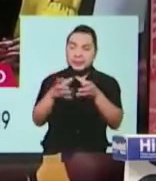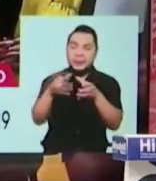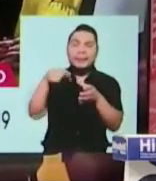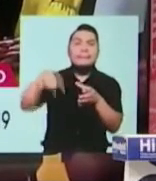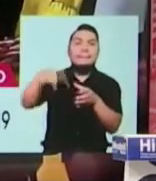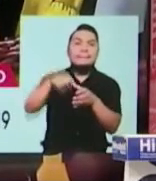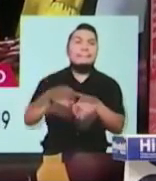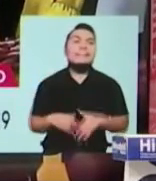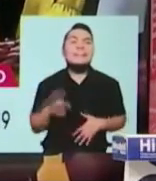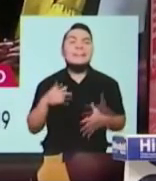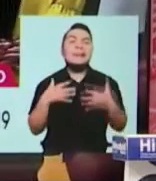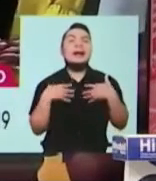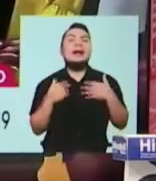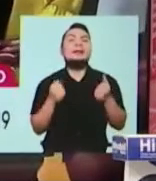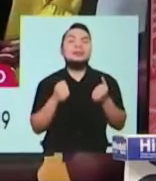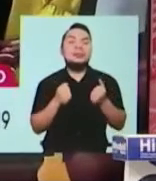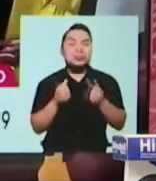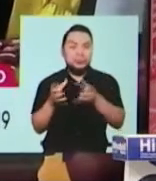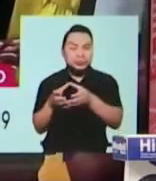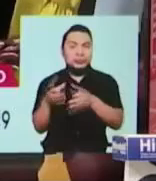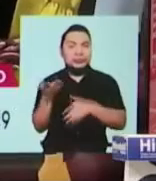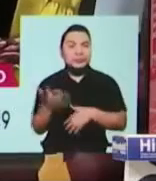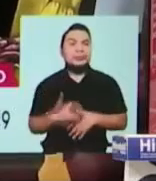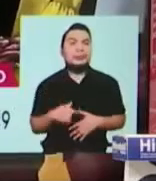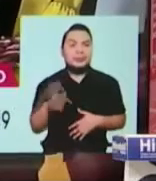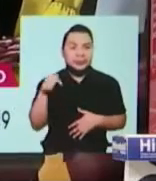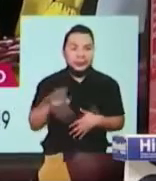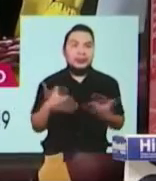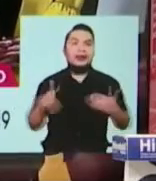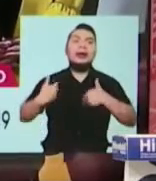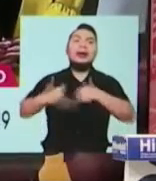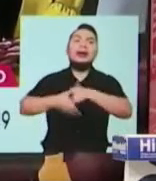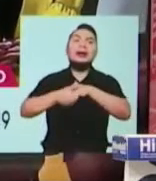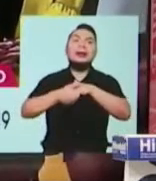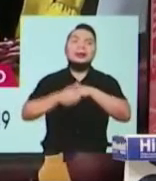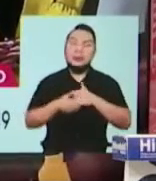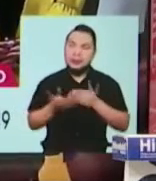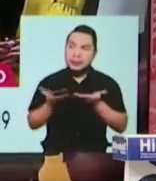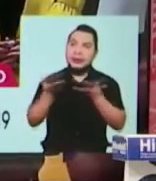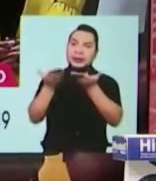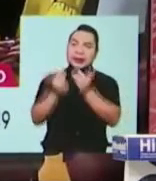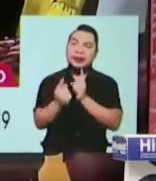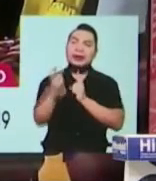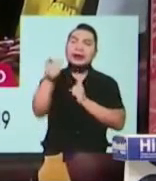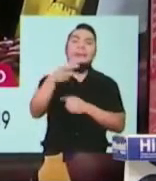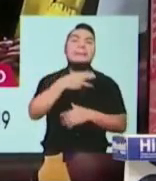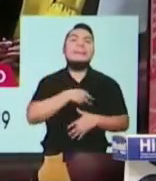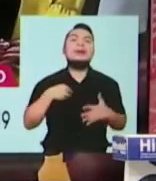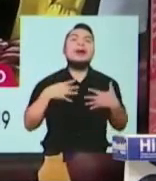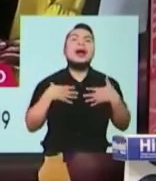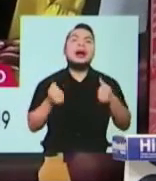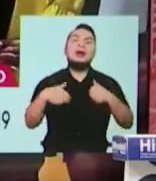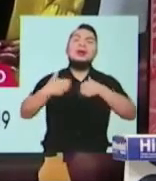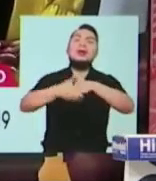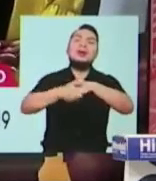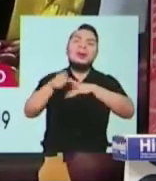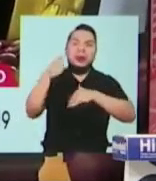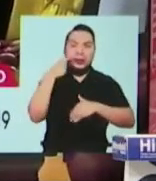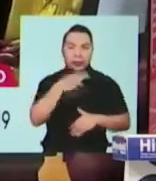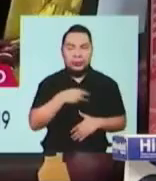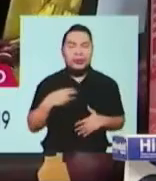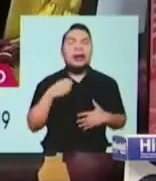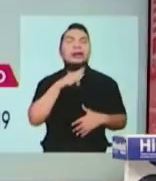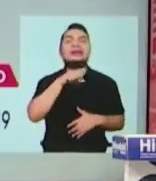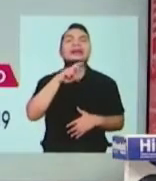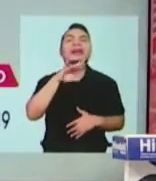al consejero, al ministro, al congresista. No te pongas a tener hijos sin tener cómo darle de comer. O sea, ese es algo